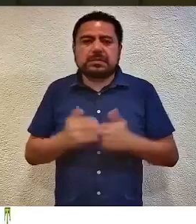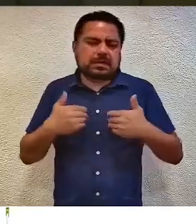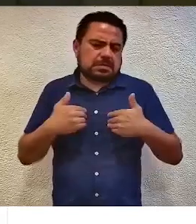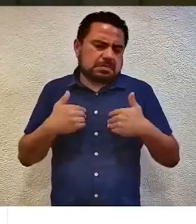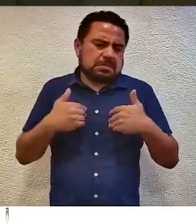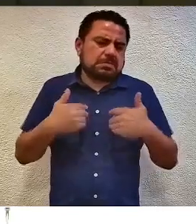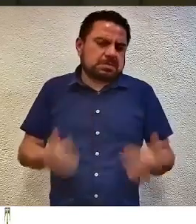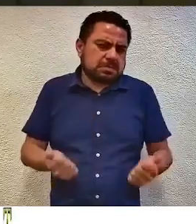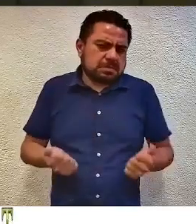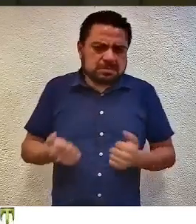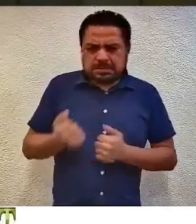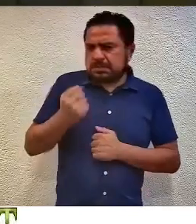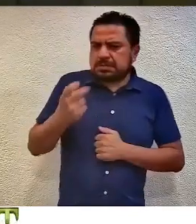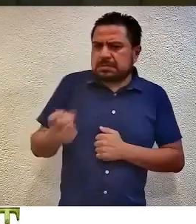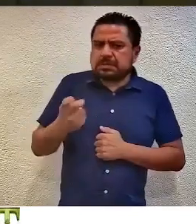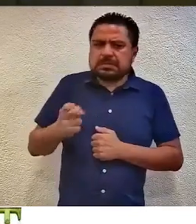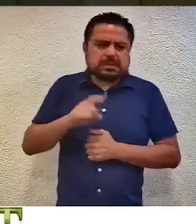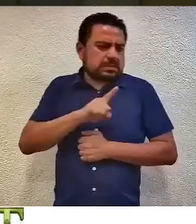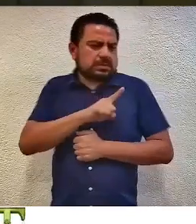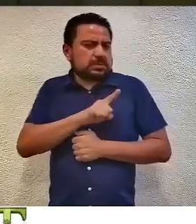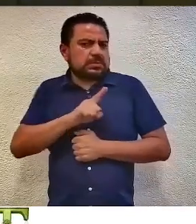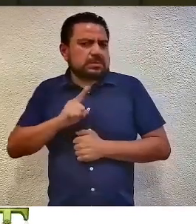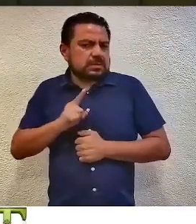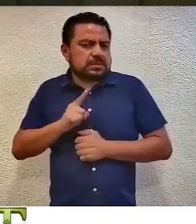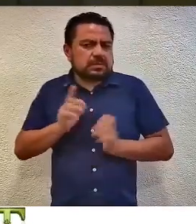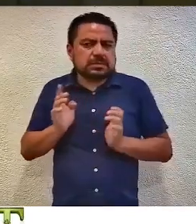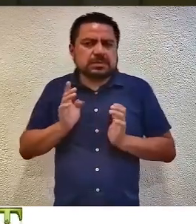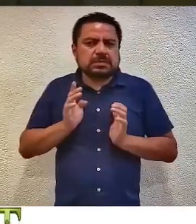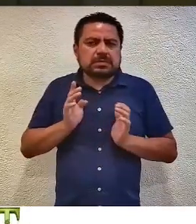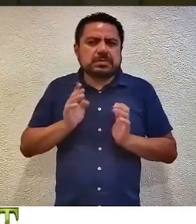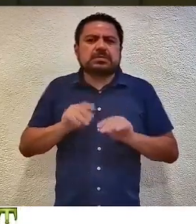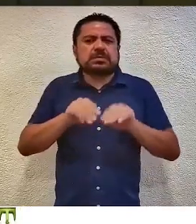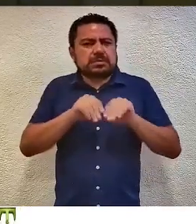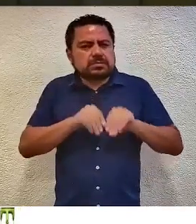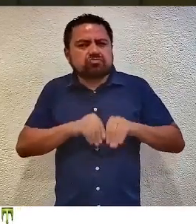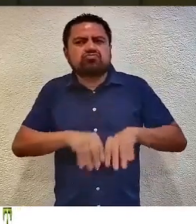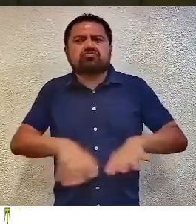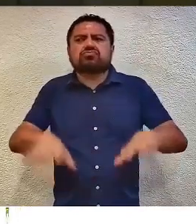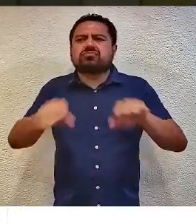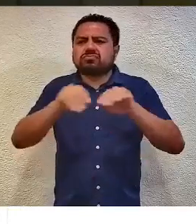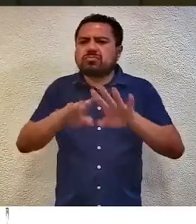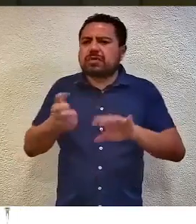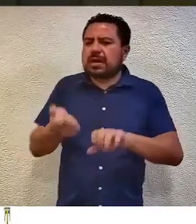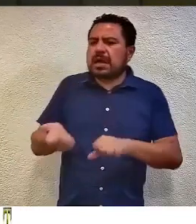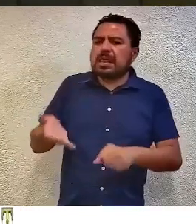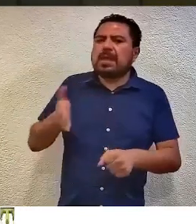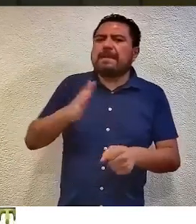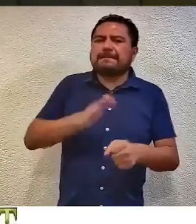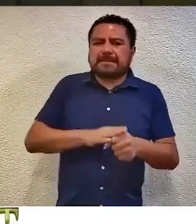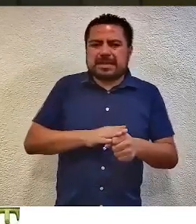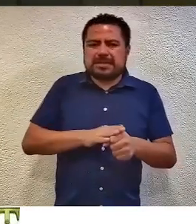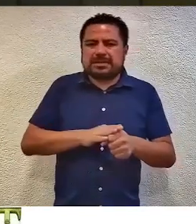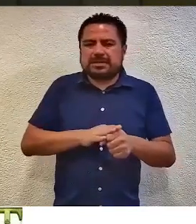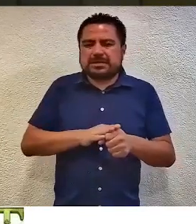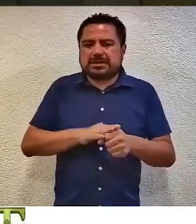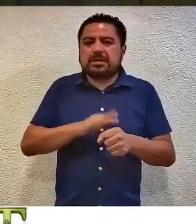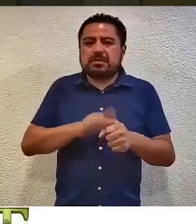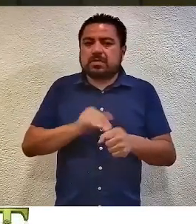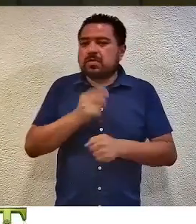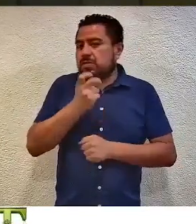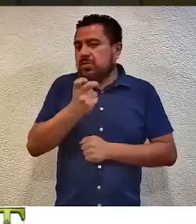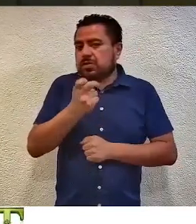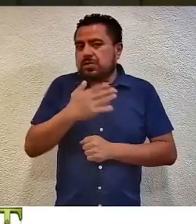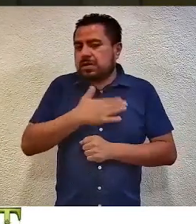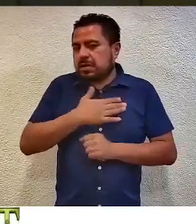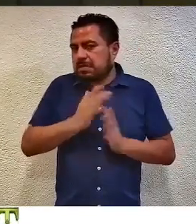entiendo que esto lo debemos de ventilar por la vía administrativa. Por tanto, esa es